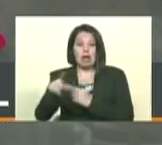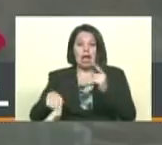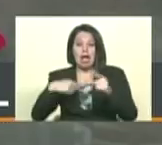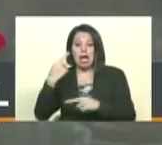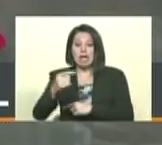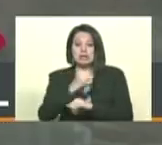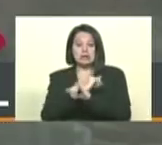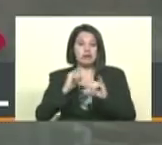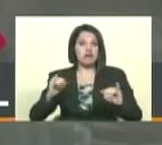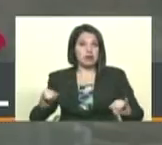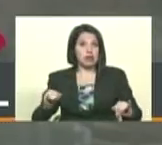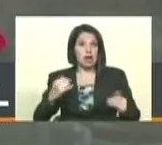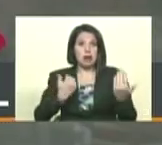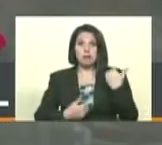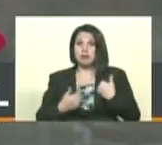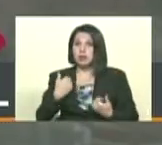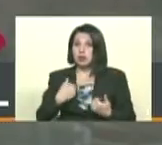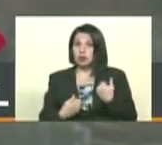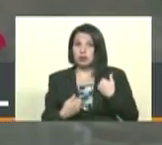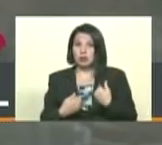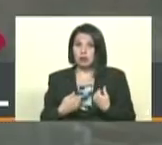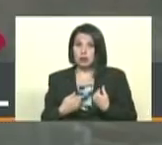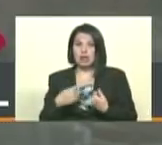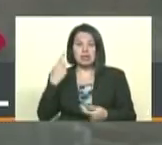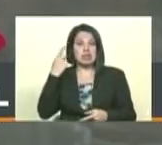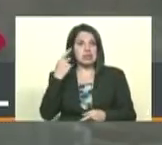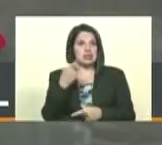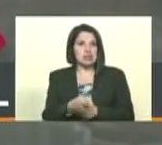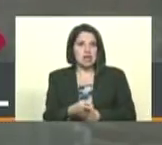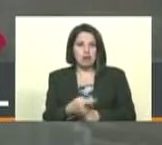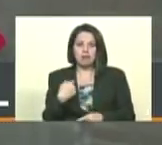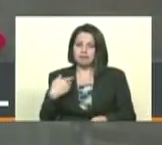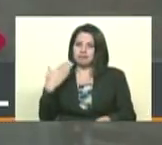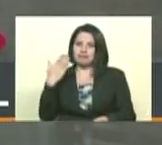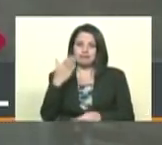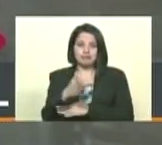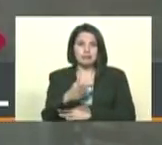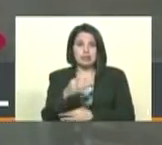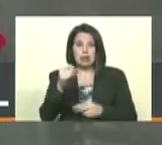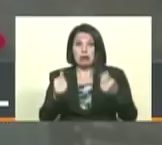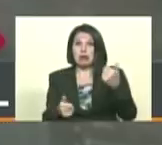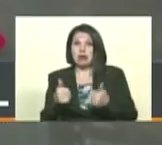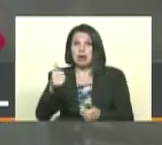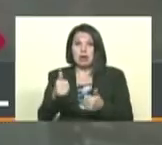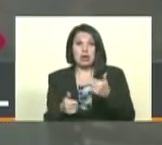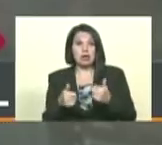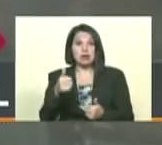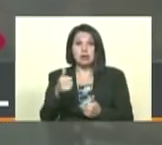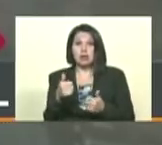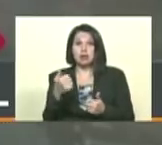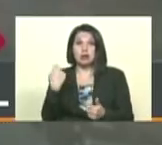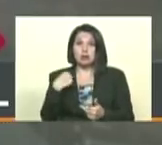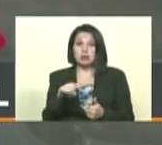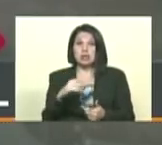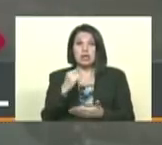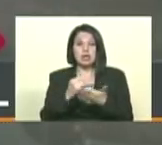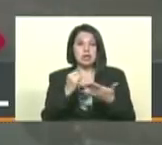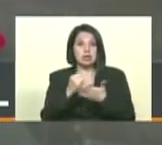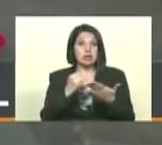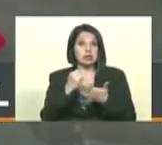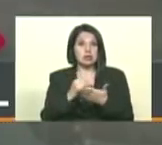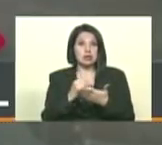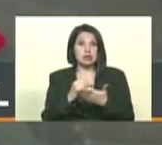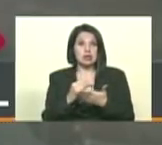mañana miércoles, es decir, que deben irse de sus candidatos que tienen y candidatas inscritas en el